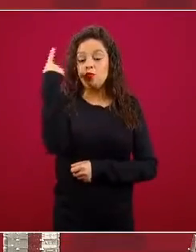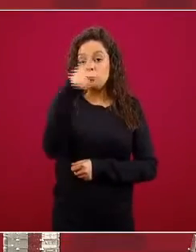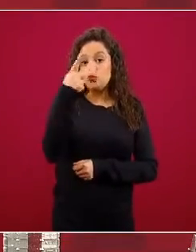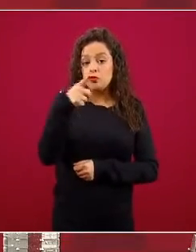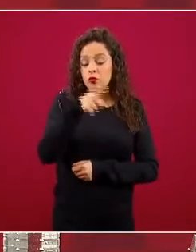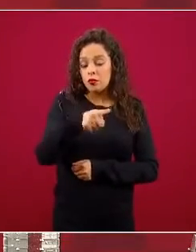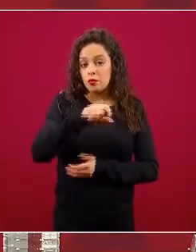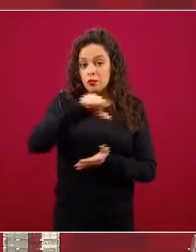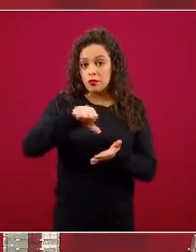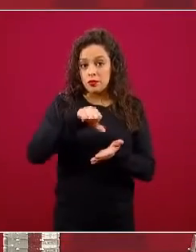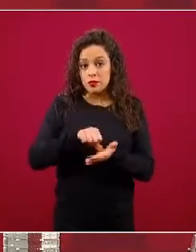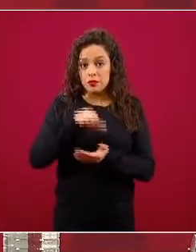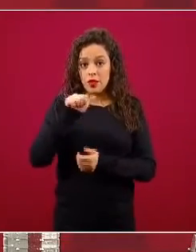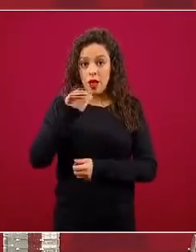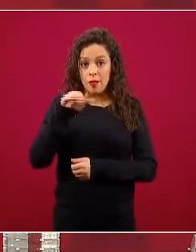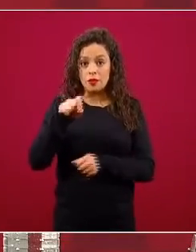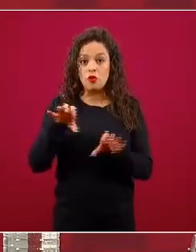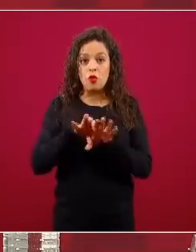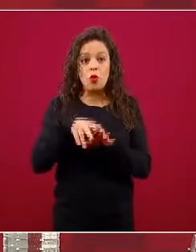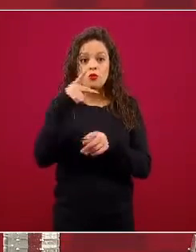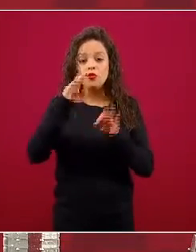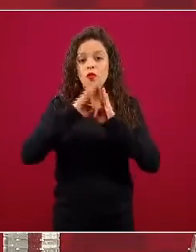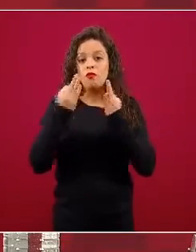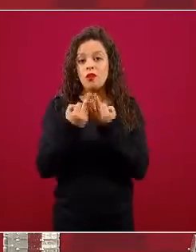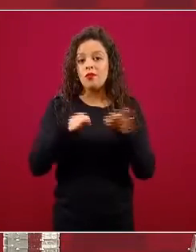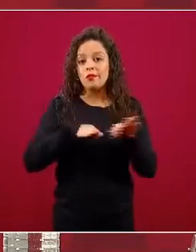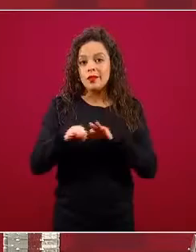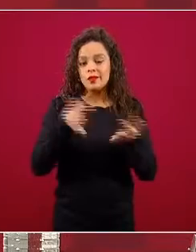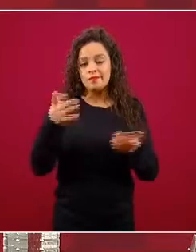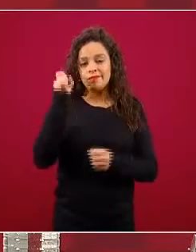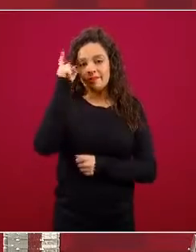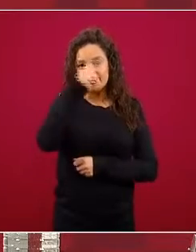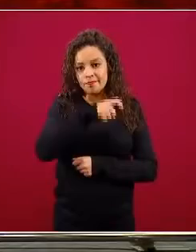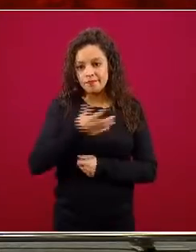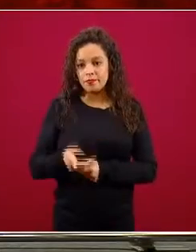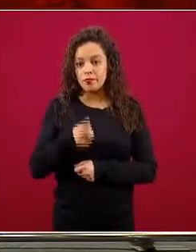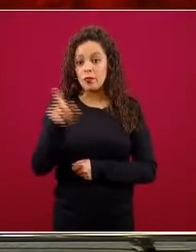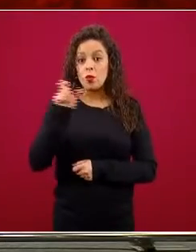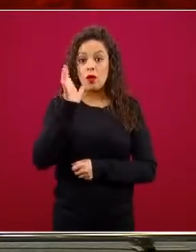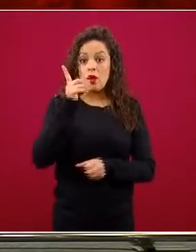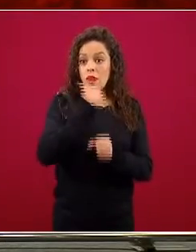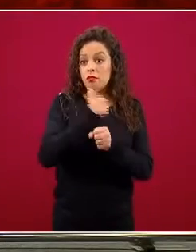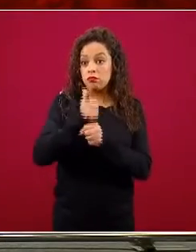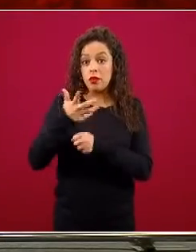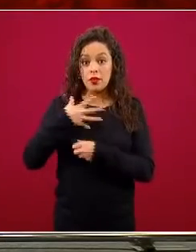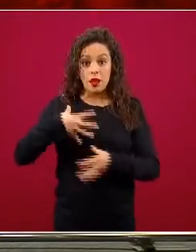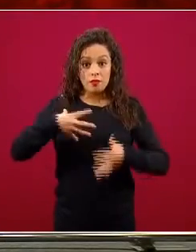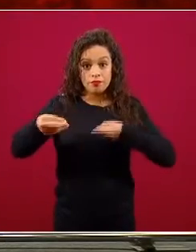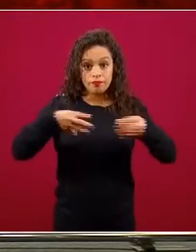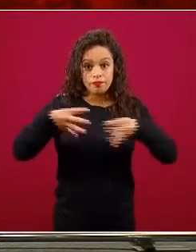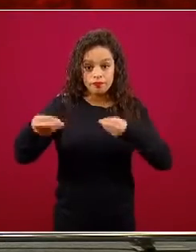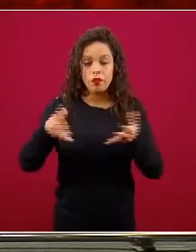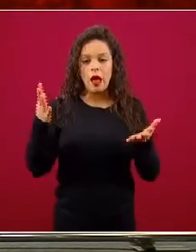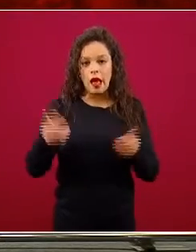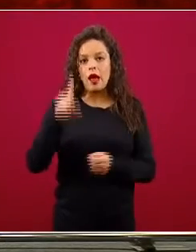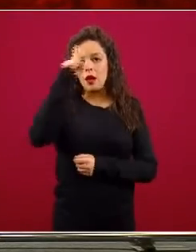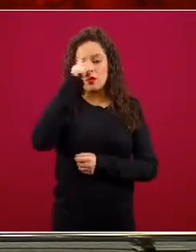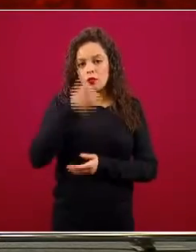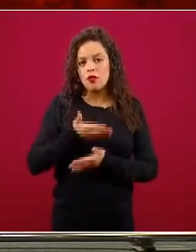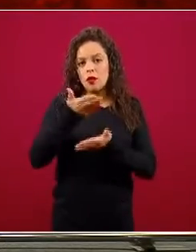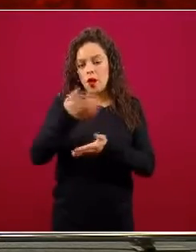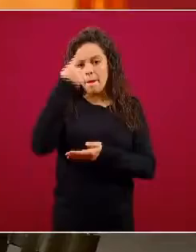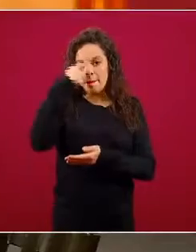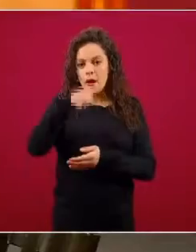opera. Cuando nos dimos cuenta que había una serie de contagios, se tomaron una serie de medidas. Hoy se limita la entrada solamente